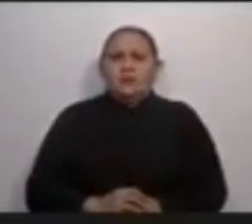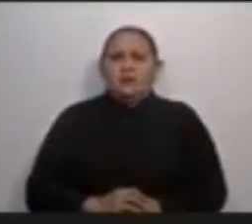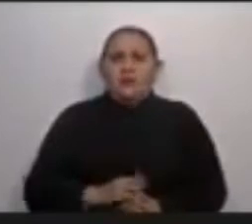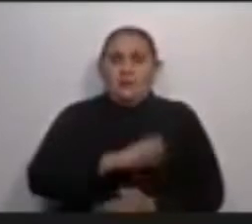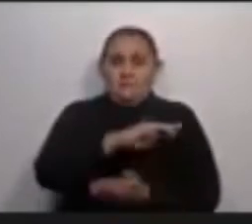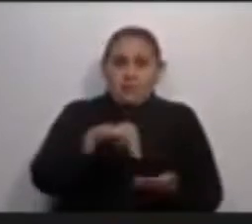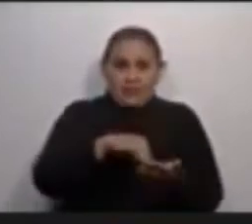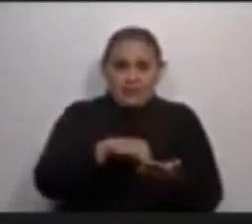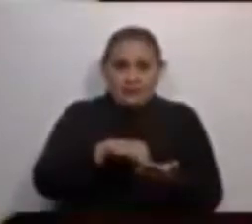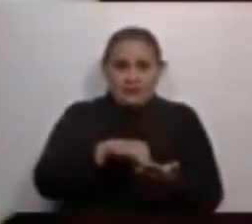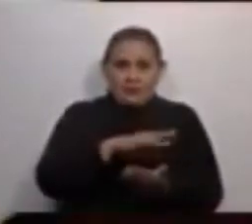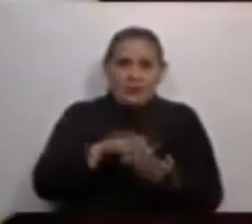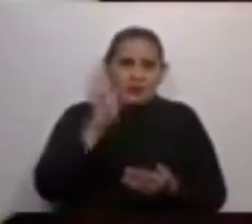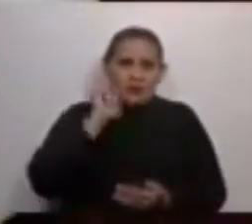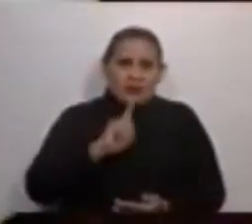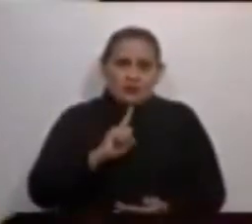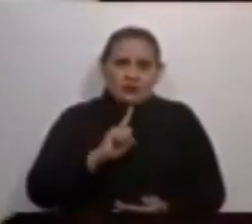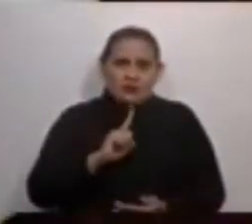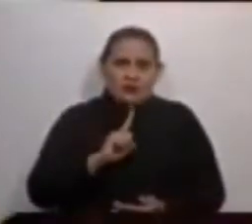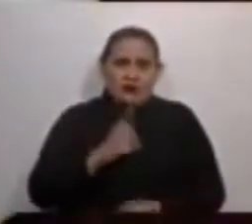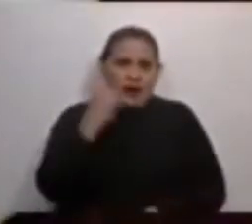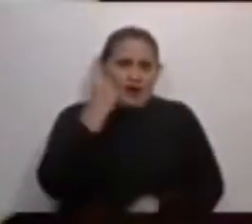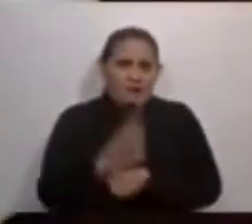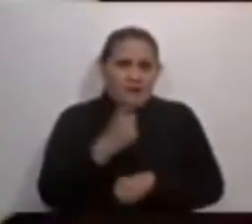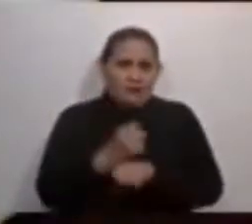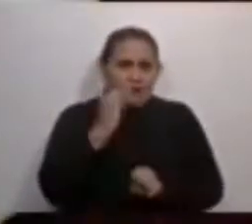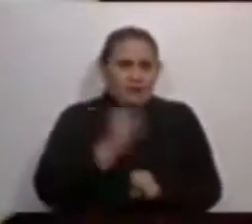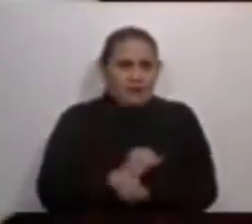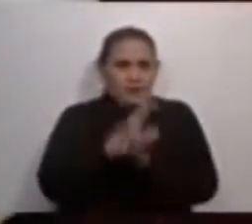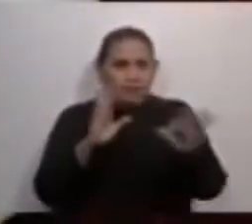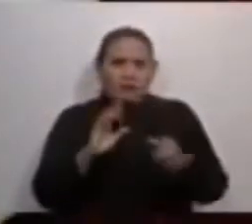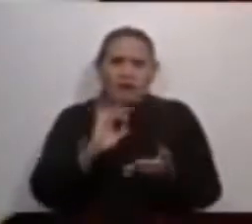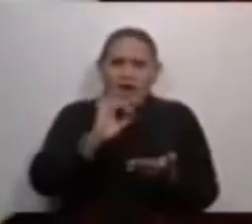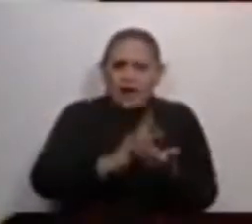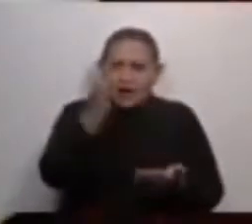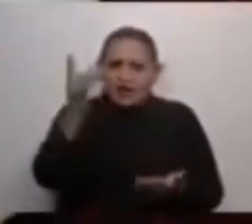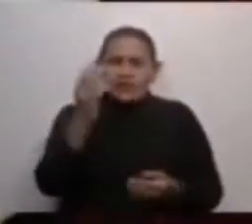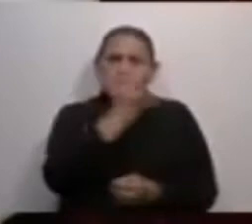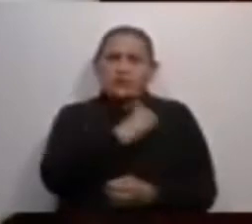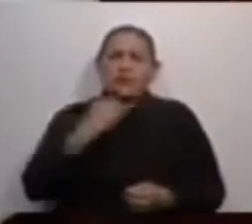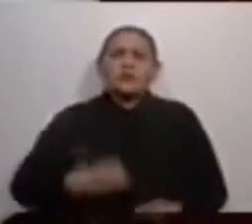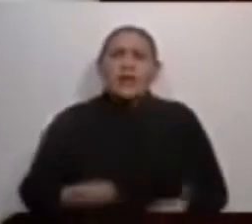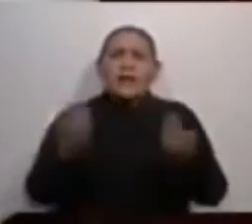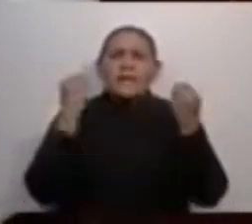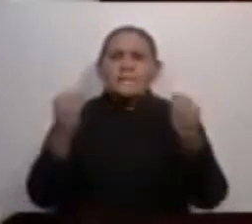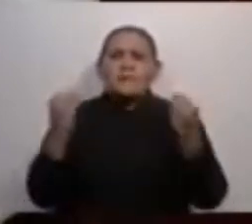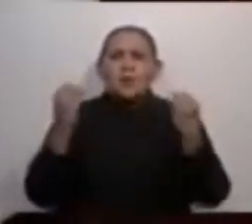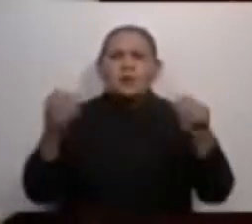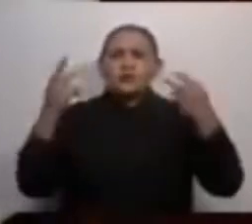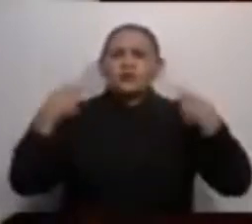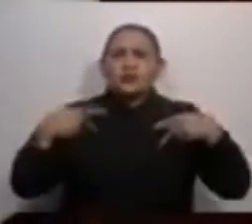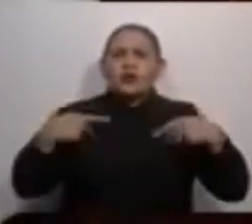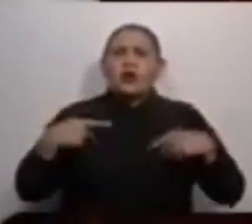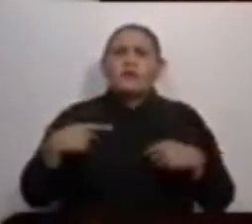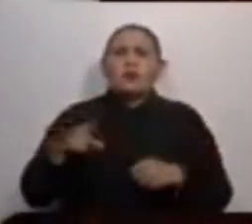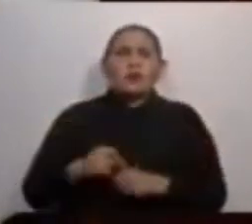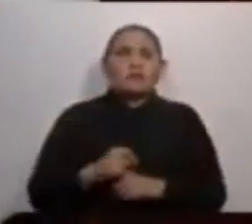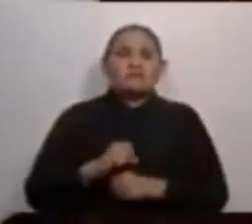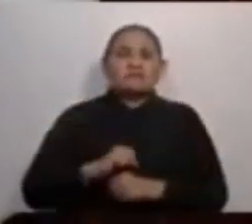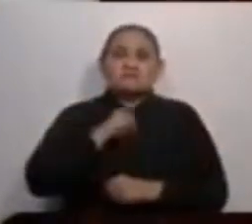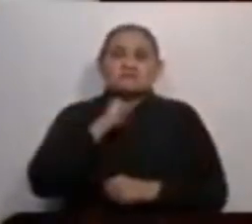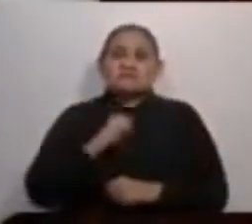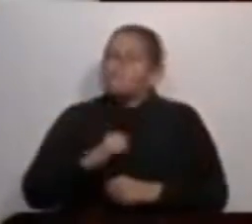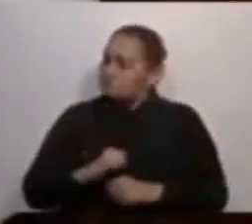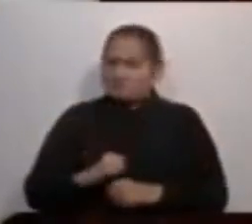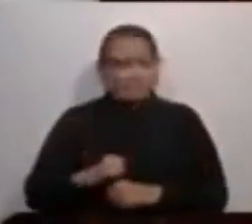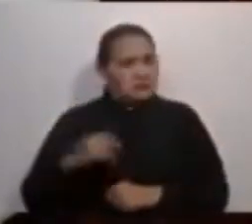Meridanas y meridanos, en mi primer informe de gobierno agradecí el compromiso de miles de ciudadanos, porque sin ustedes las políticas